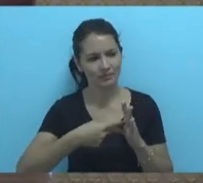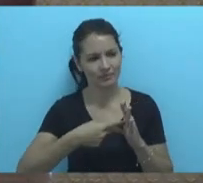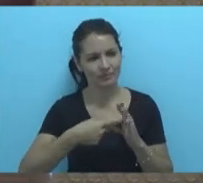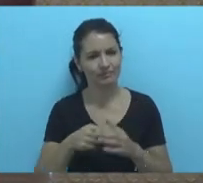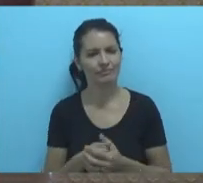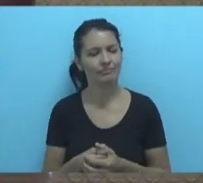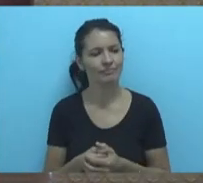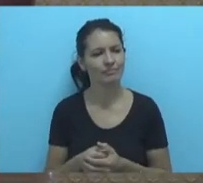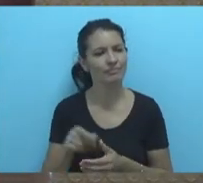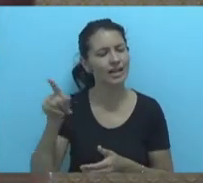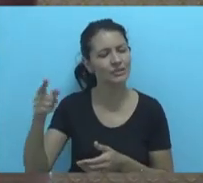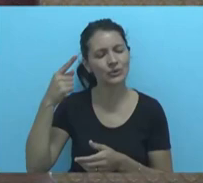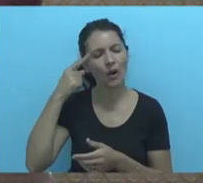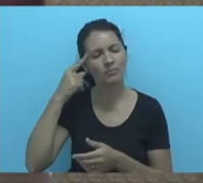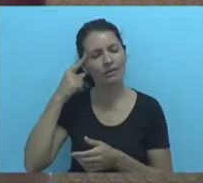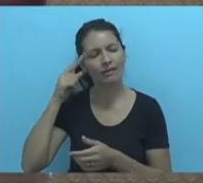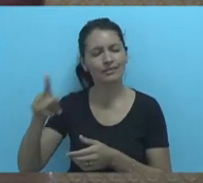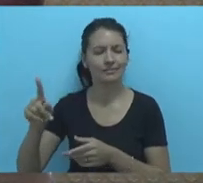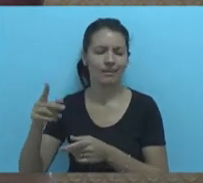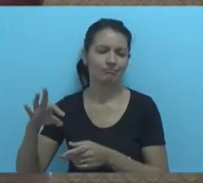porque ellos creen que son eternos